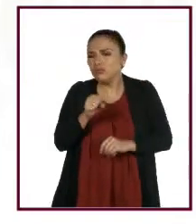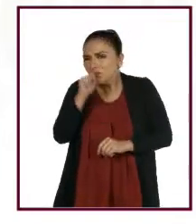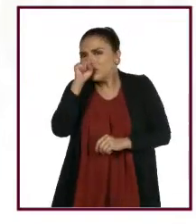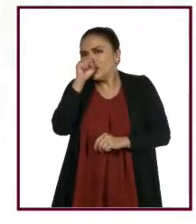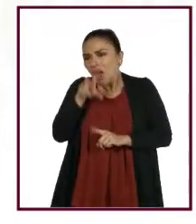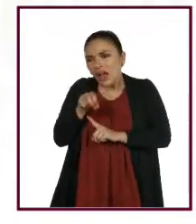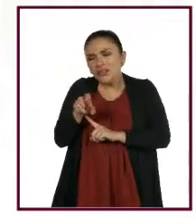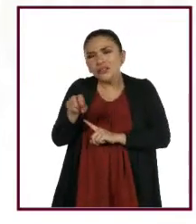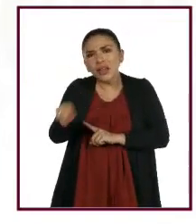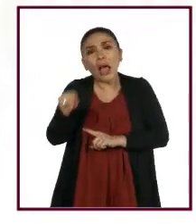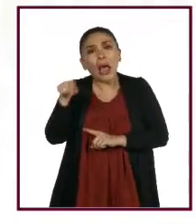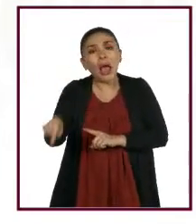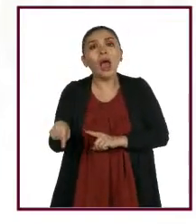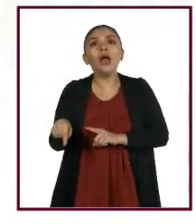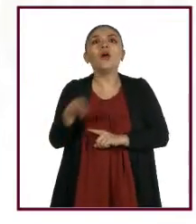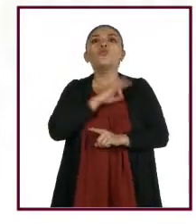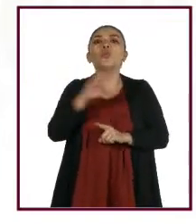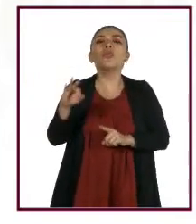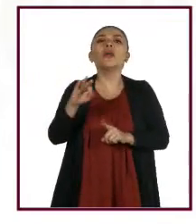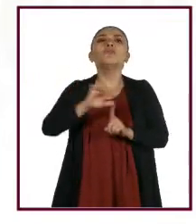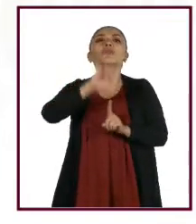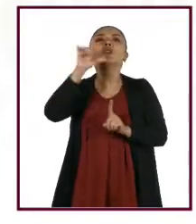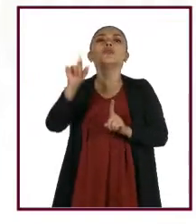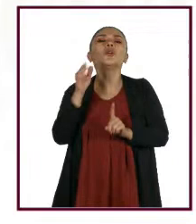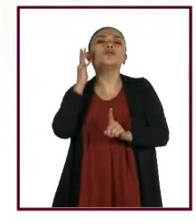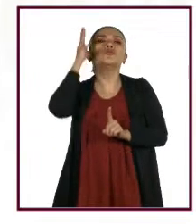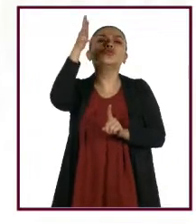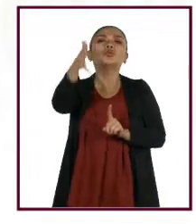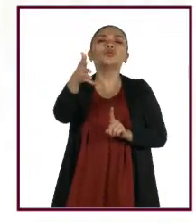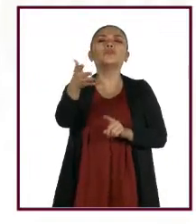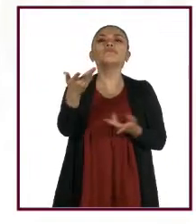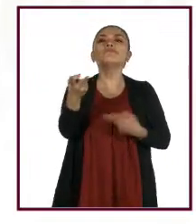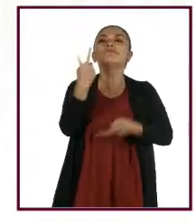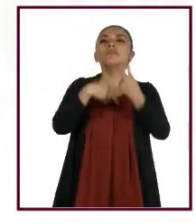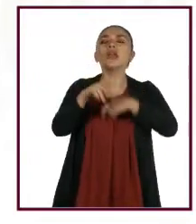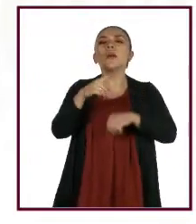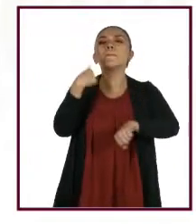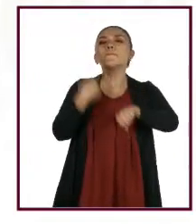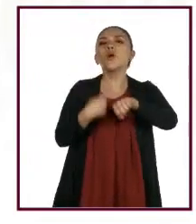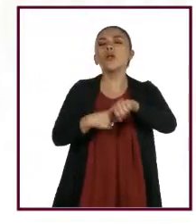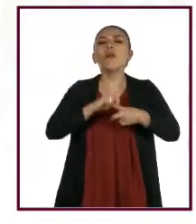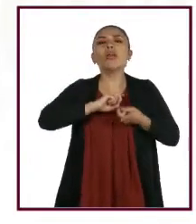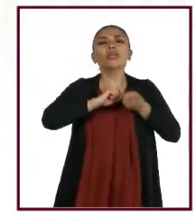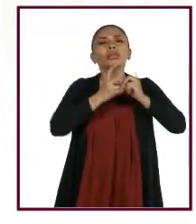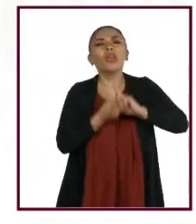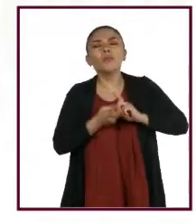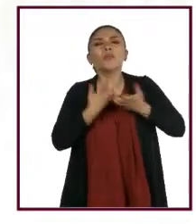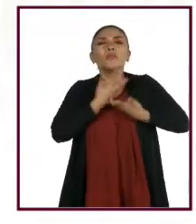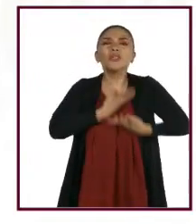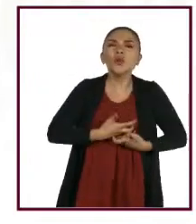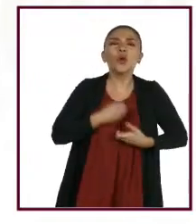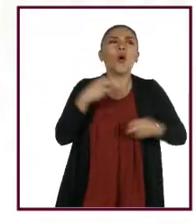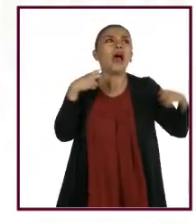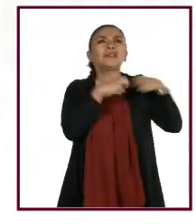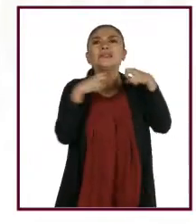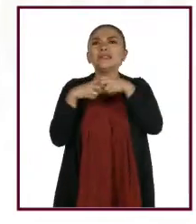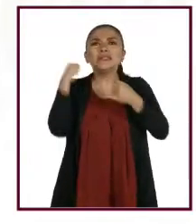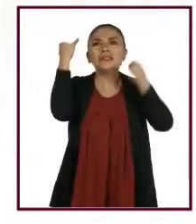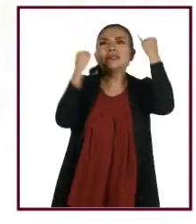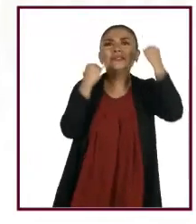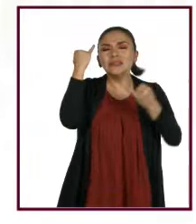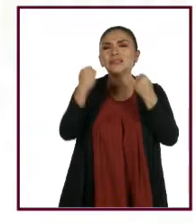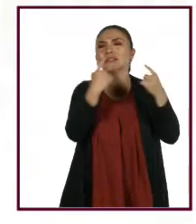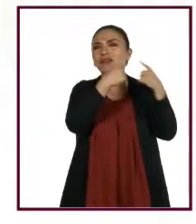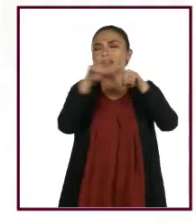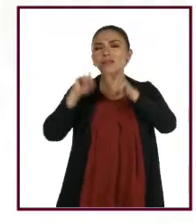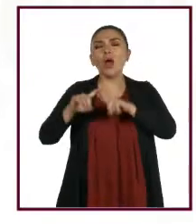inhalables pudiera generar, a final de cuentas, un trastorno depresivo, un trastorno de ansiedad, un trastorno